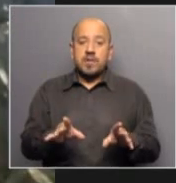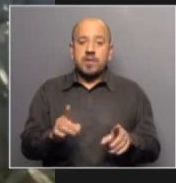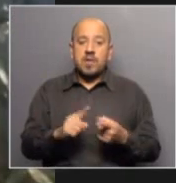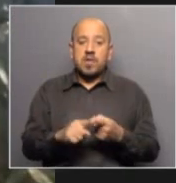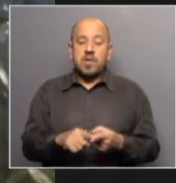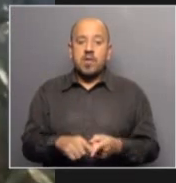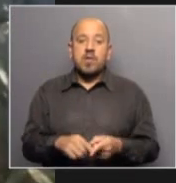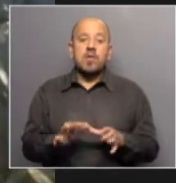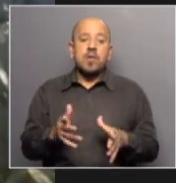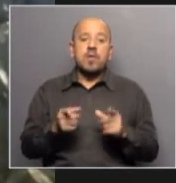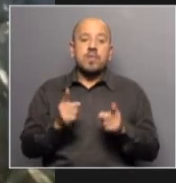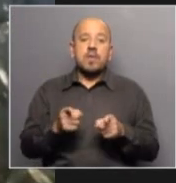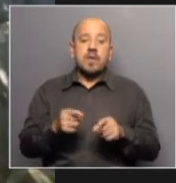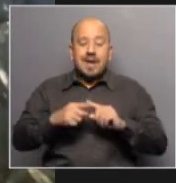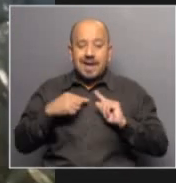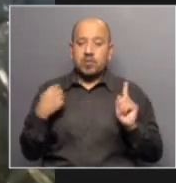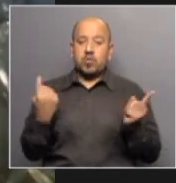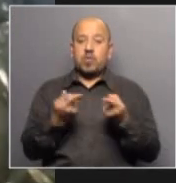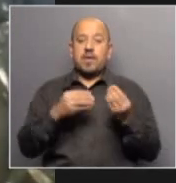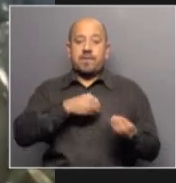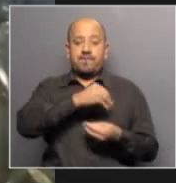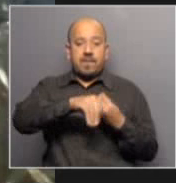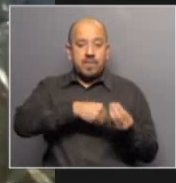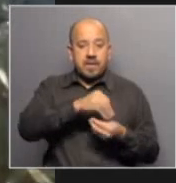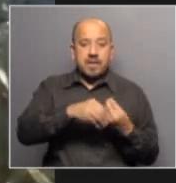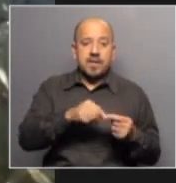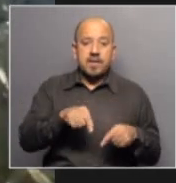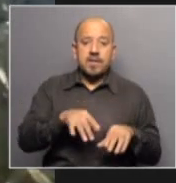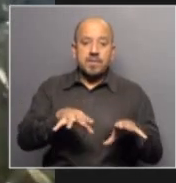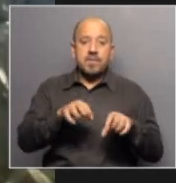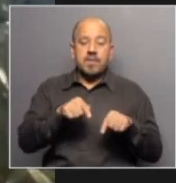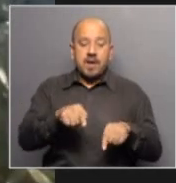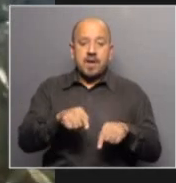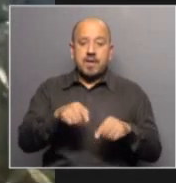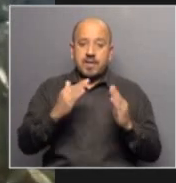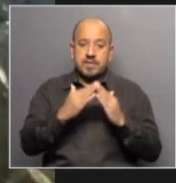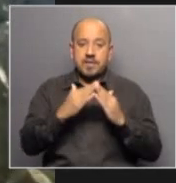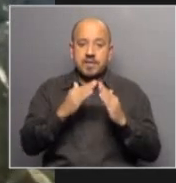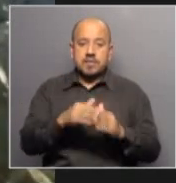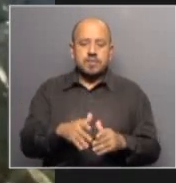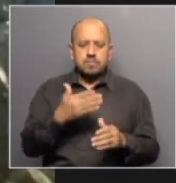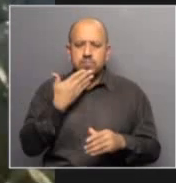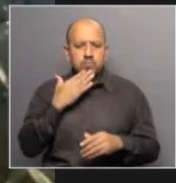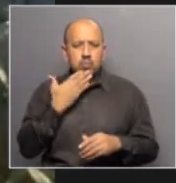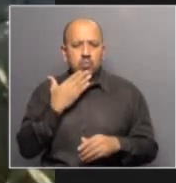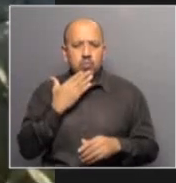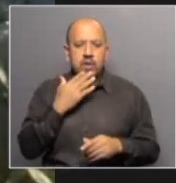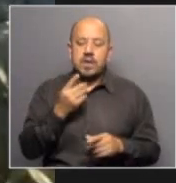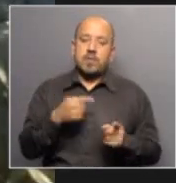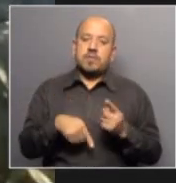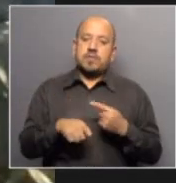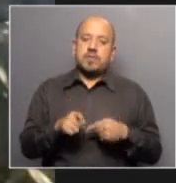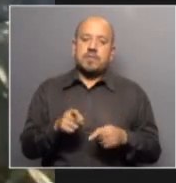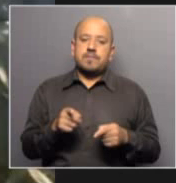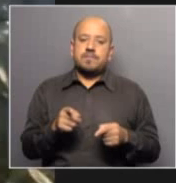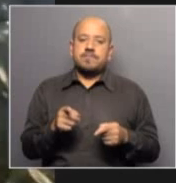autocultivador puntualmente, sino a todo el núcleo familiar o personas que habiten en ese domicilio bajo sospecha, más